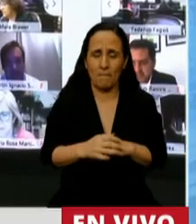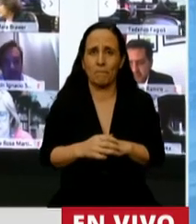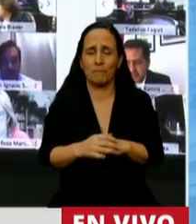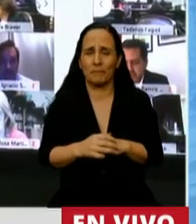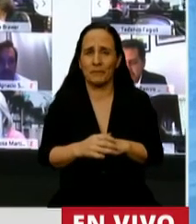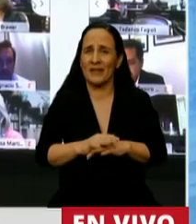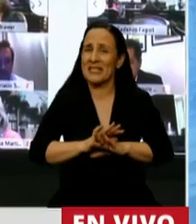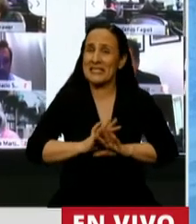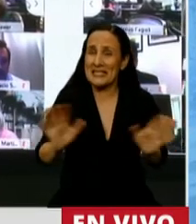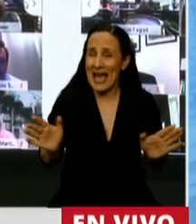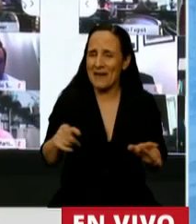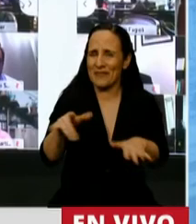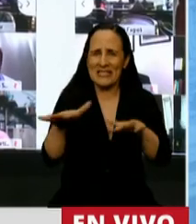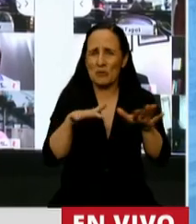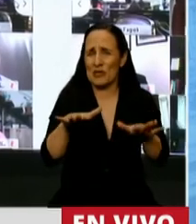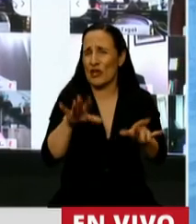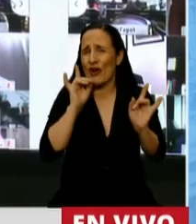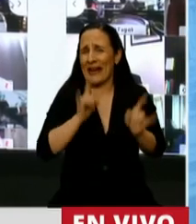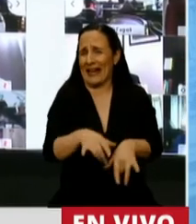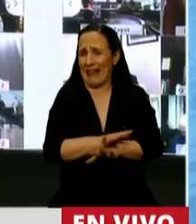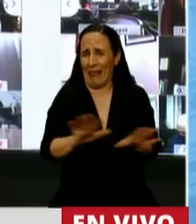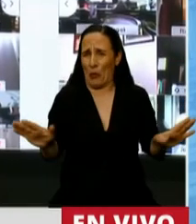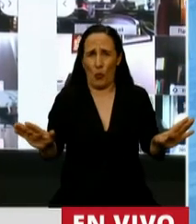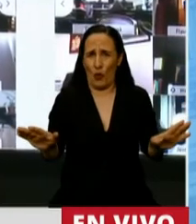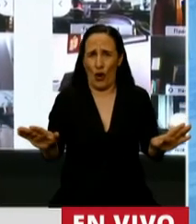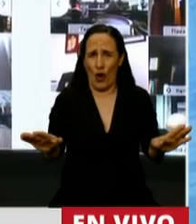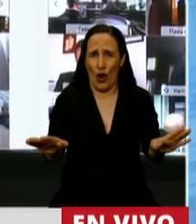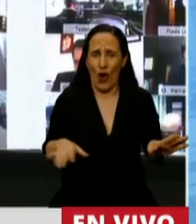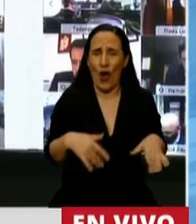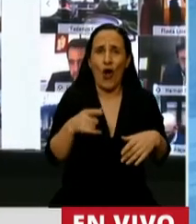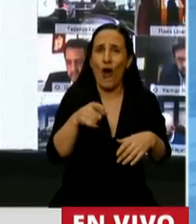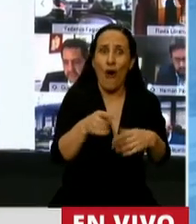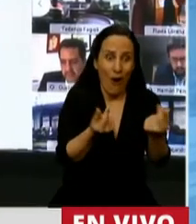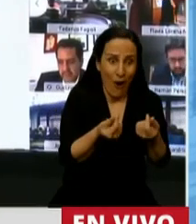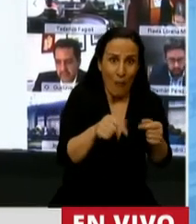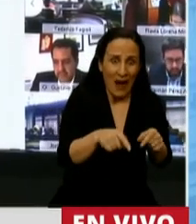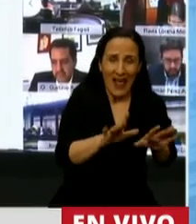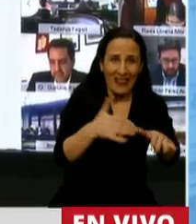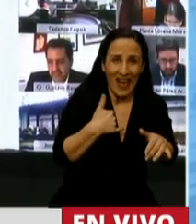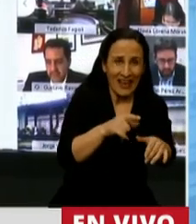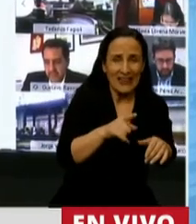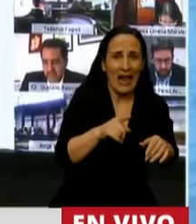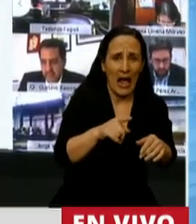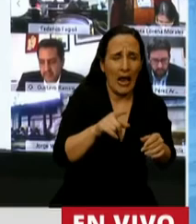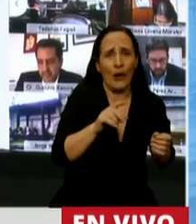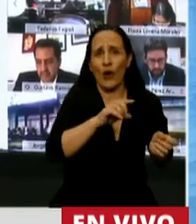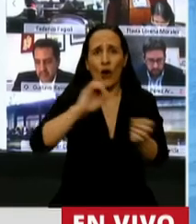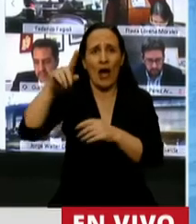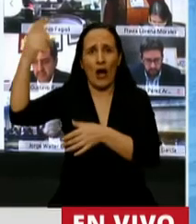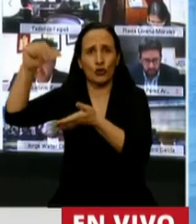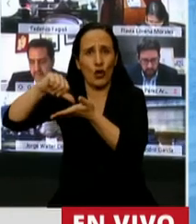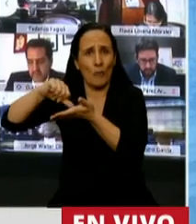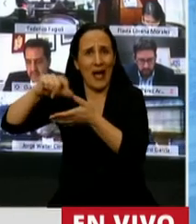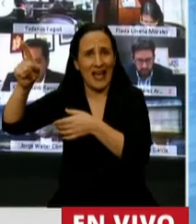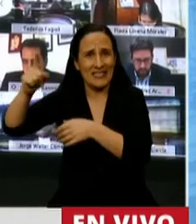ridícula situación en donde la expulsión de nuestro capital está ayudando a mitigar la pobreza en otros países mientras